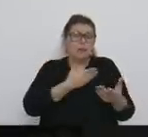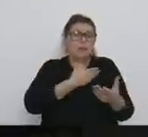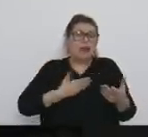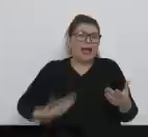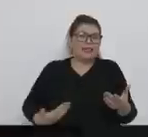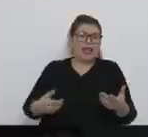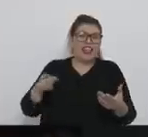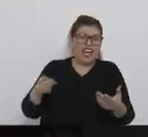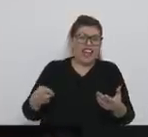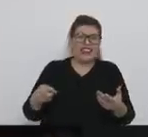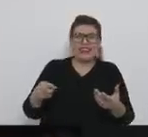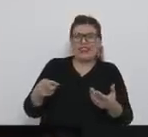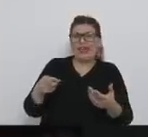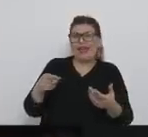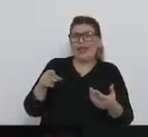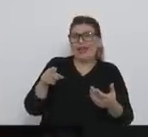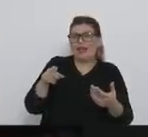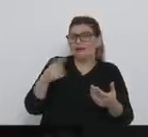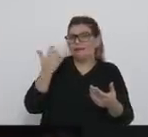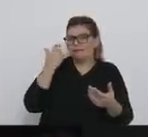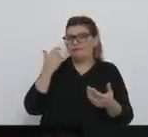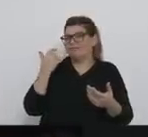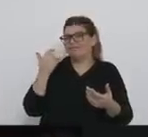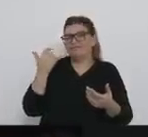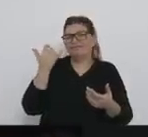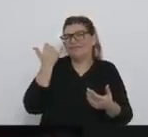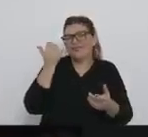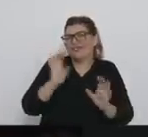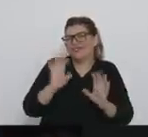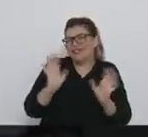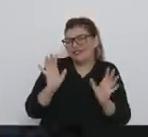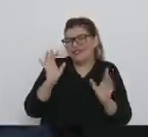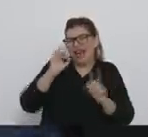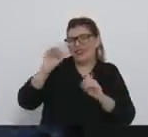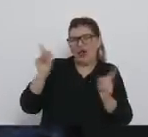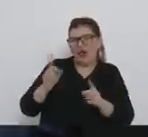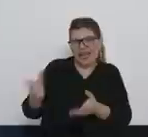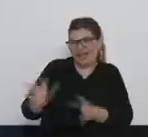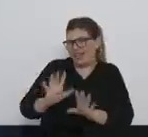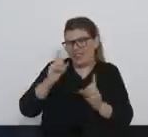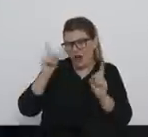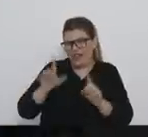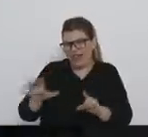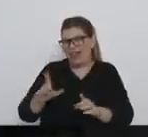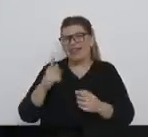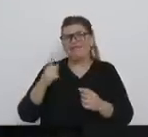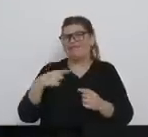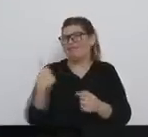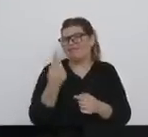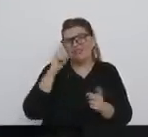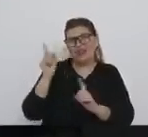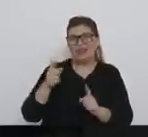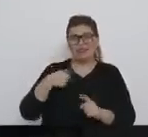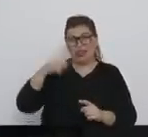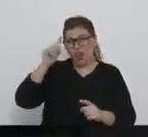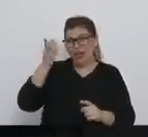marchas y contramarchas desde que asumió no le cree nadie y menos se le puede creer menos se le puede querer yo no puedo creer